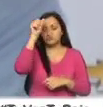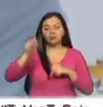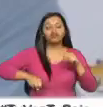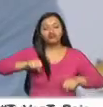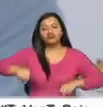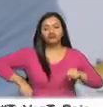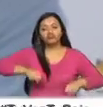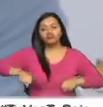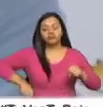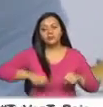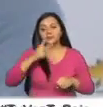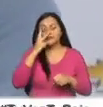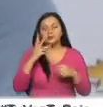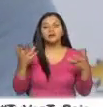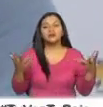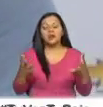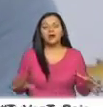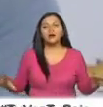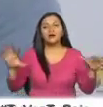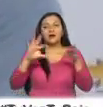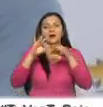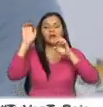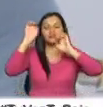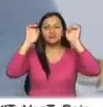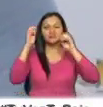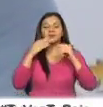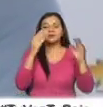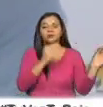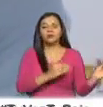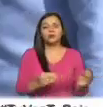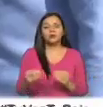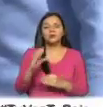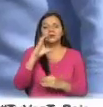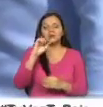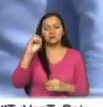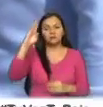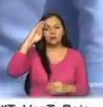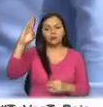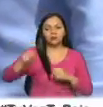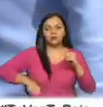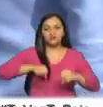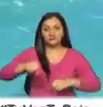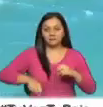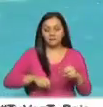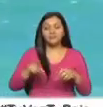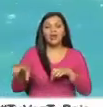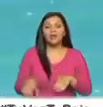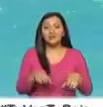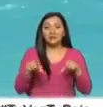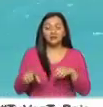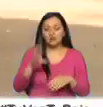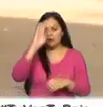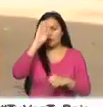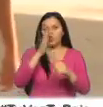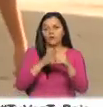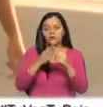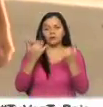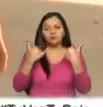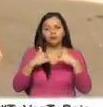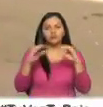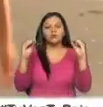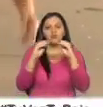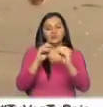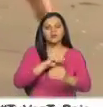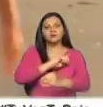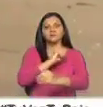tenemos un aliado estratégico de lujo que es la organización Ciclópolis. Estas actividades tienen como objetivo seguir sumando